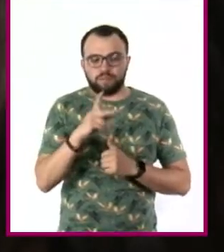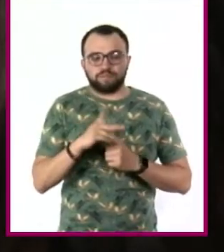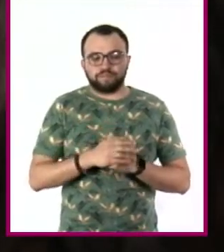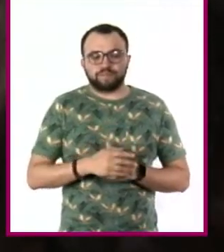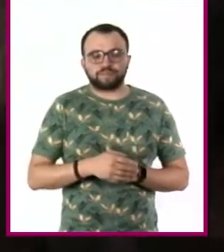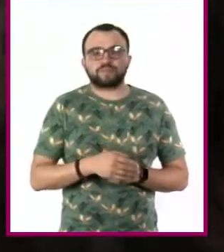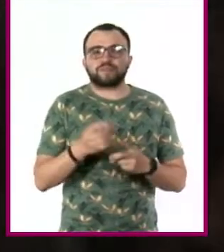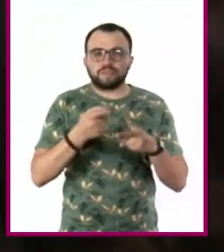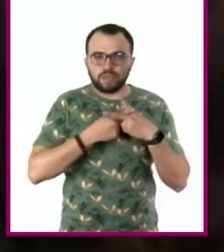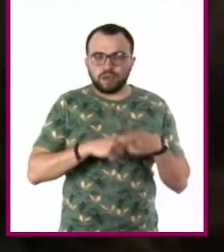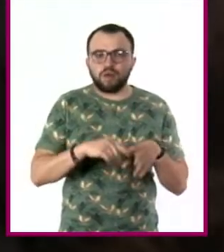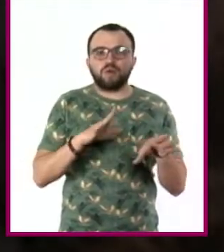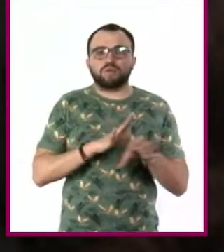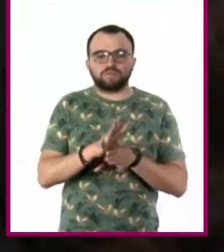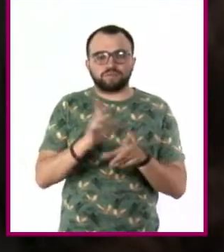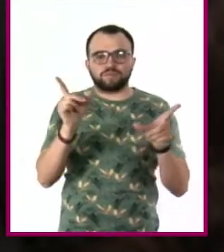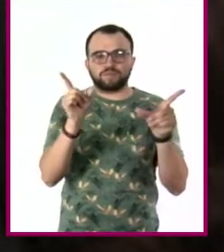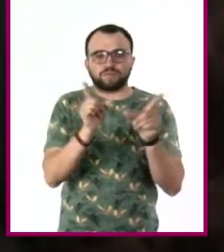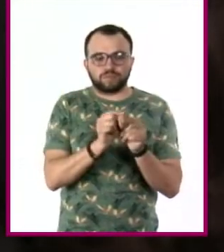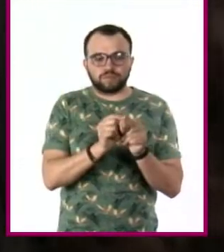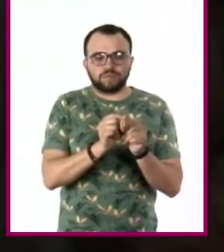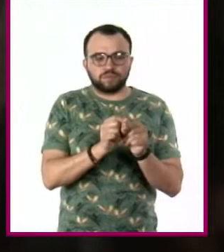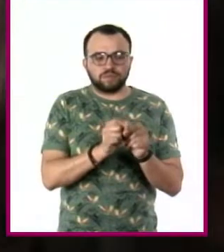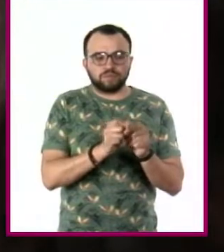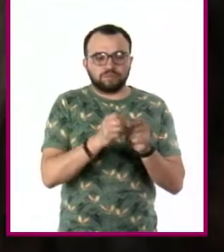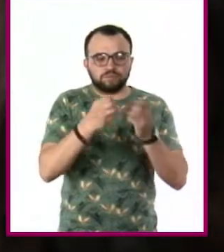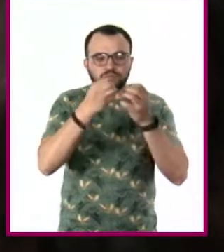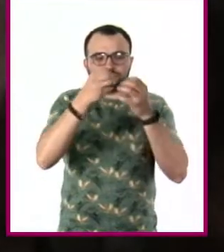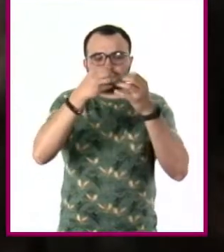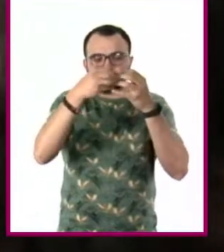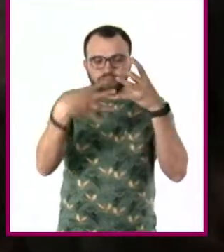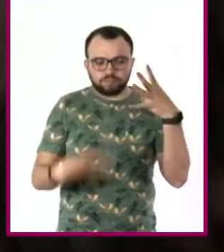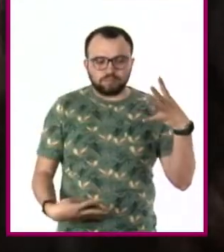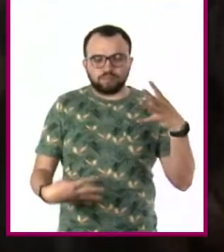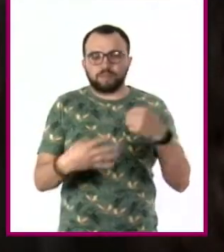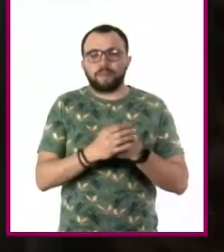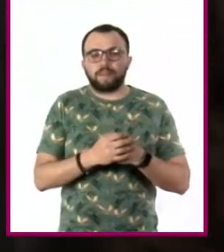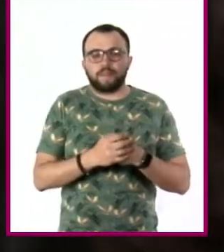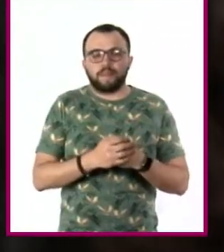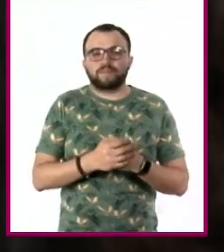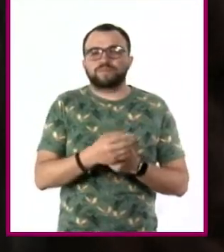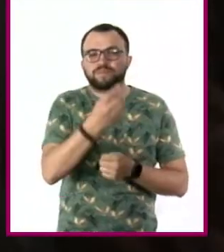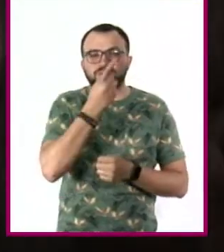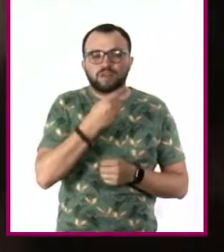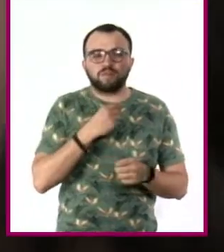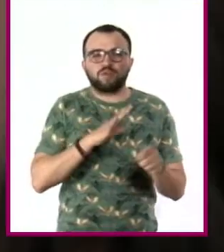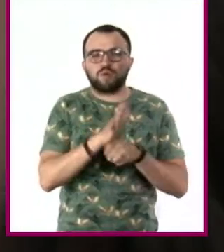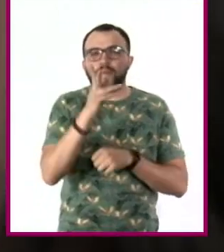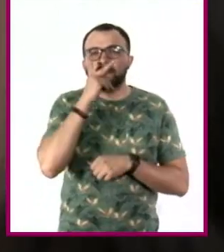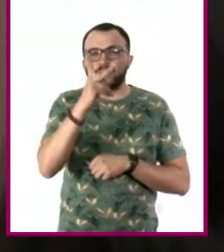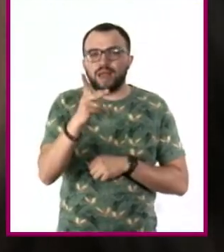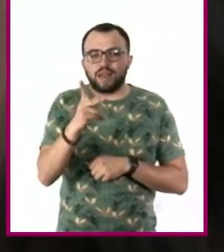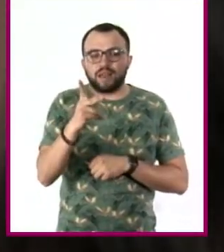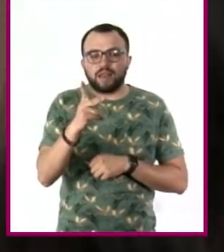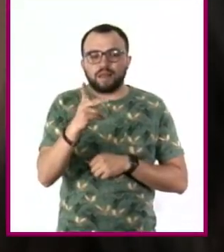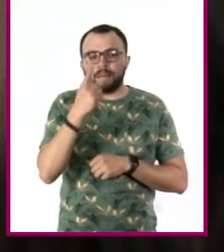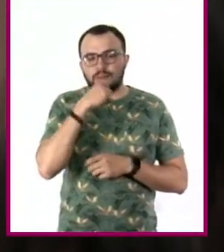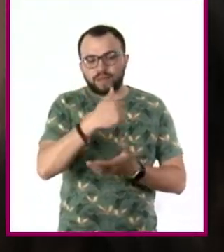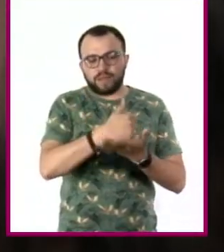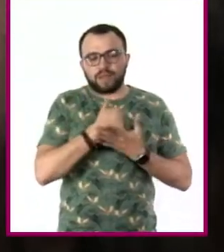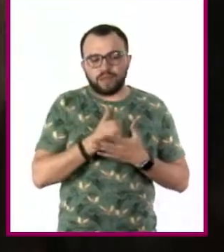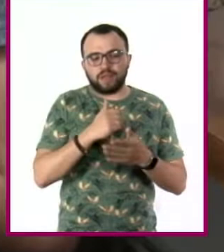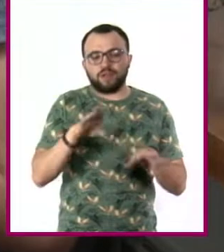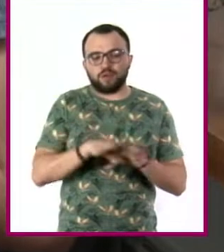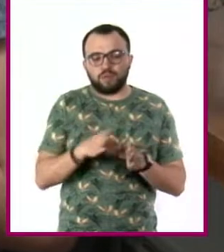vamos a comenzar con un breve marco histórico para situarnos, ¿verdad? Y por favor, danos pistas con las palabras clave, ¿sí? Para que nos ayuden a manera de